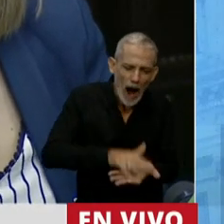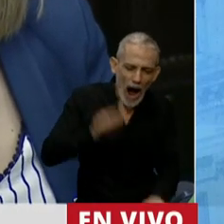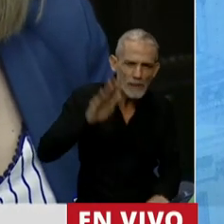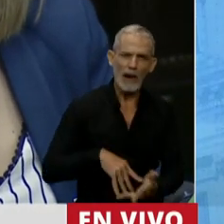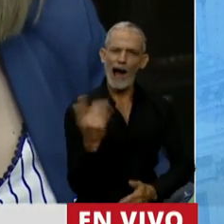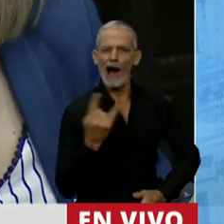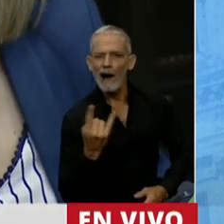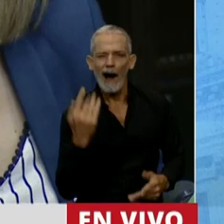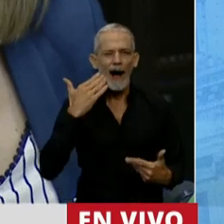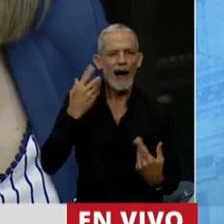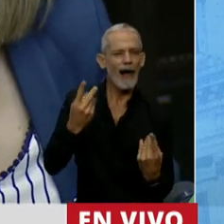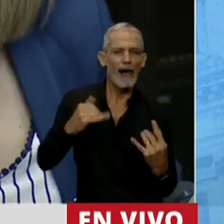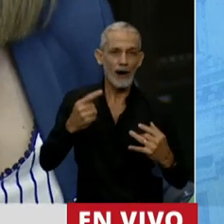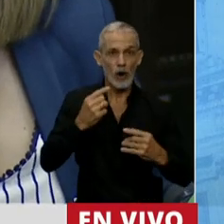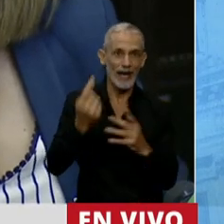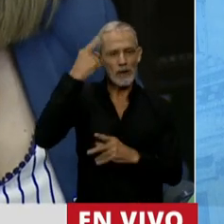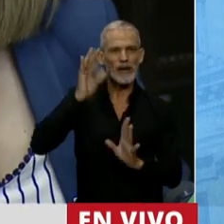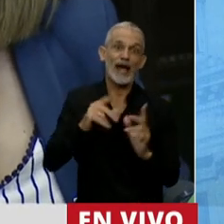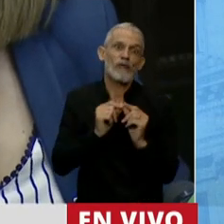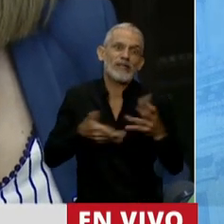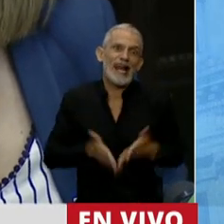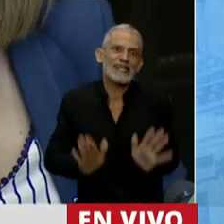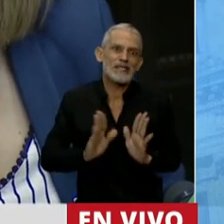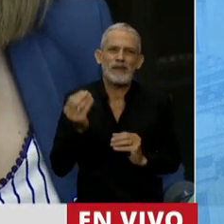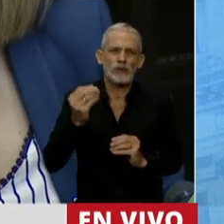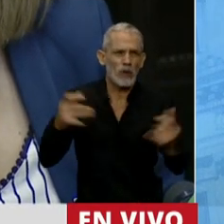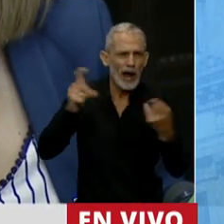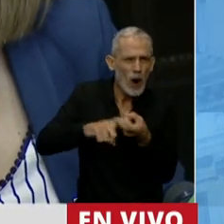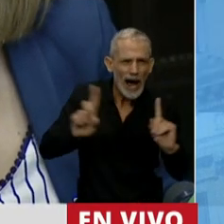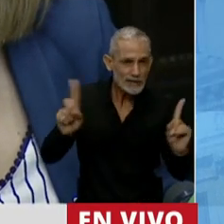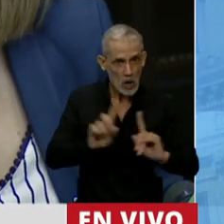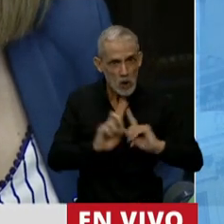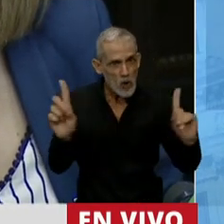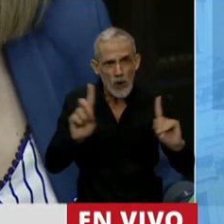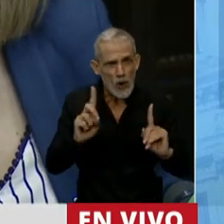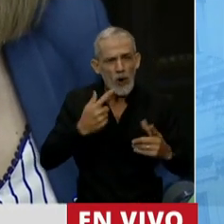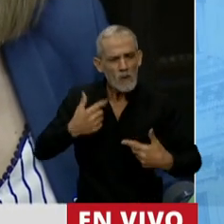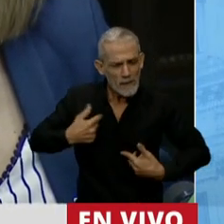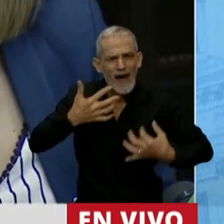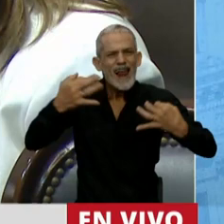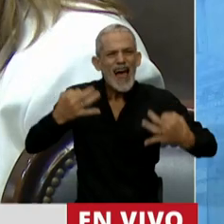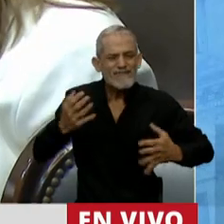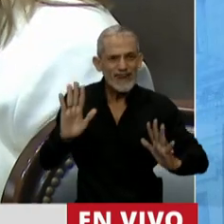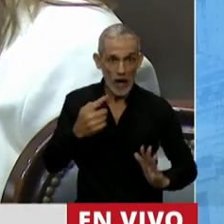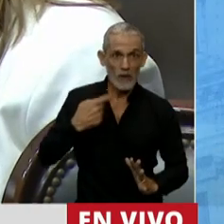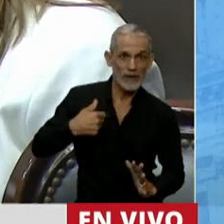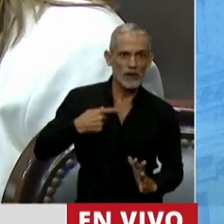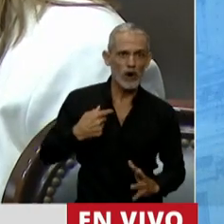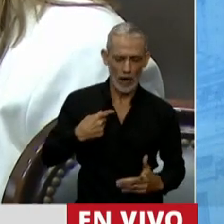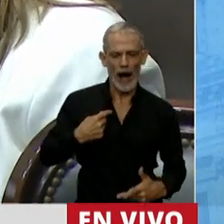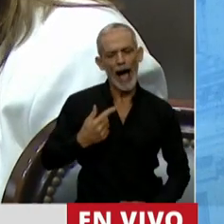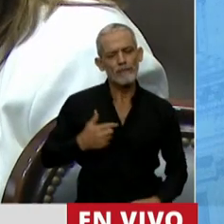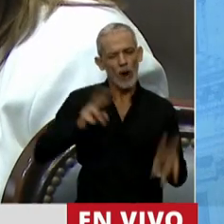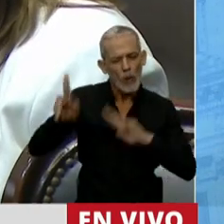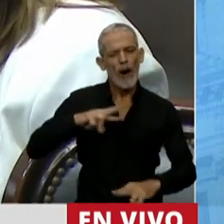en la mentira, no me dijeron, no me inventaron una fecha de nacimiento porque no estaban casados, no me dijeron que había sido intencional